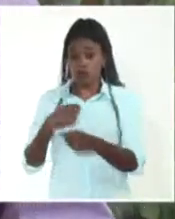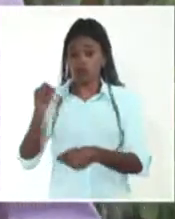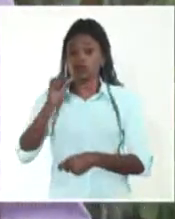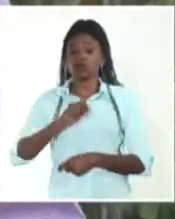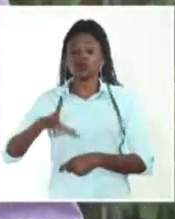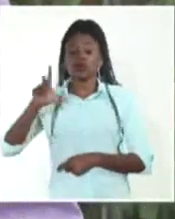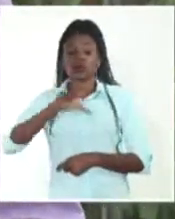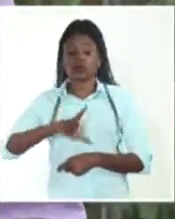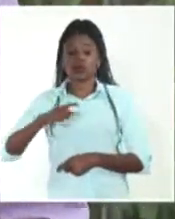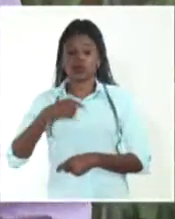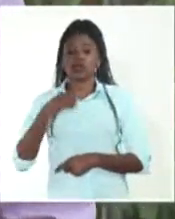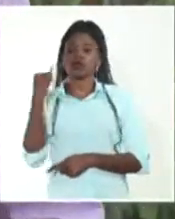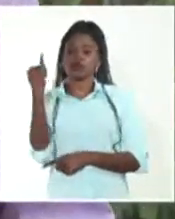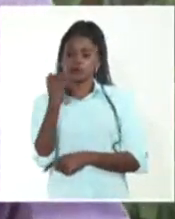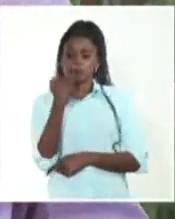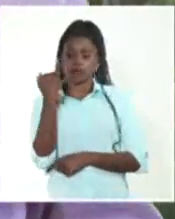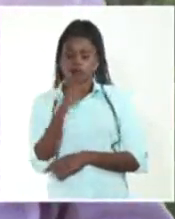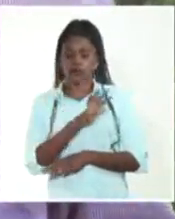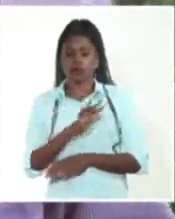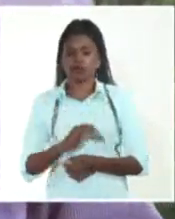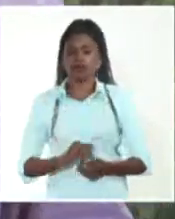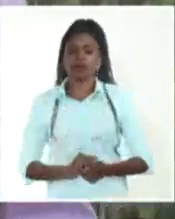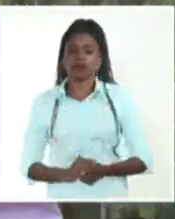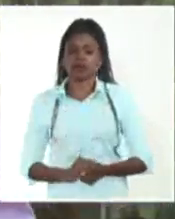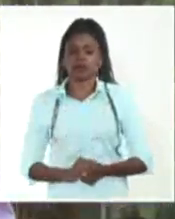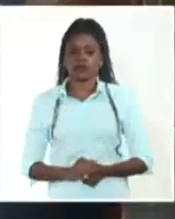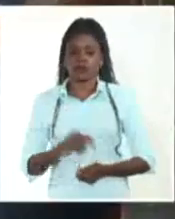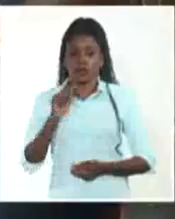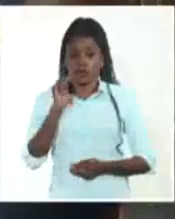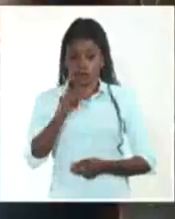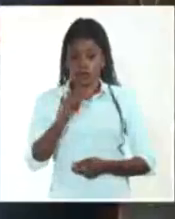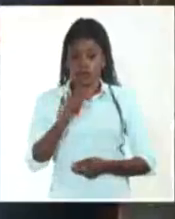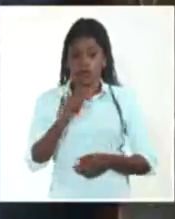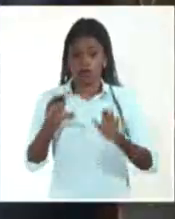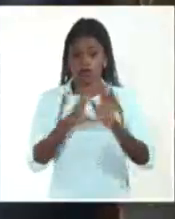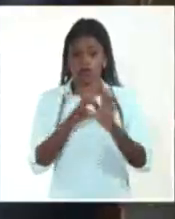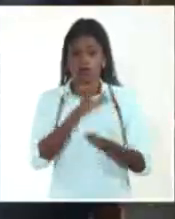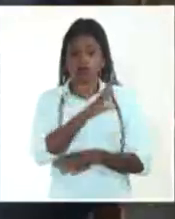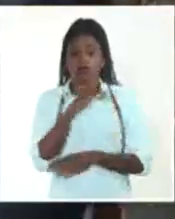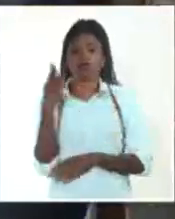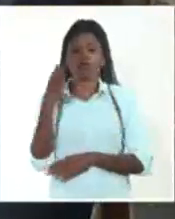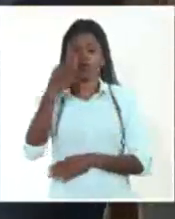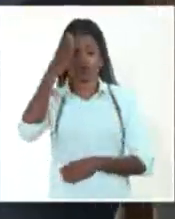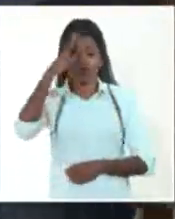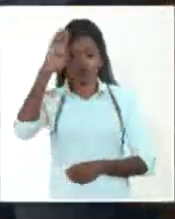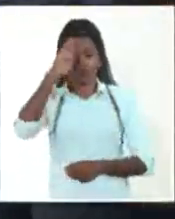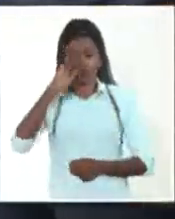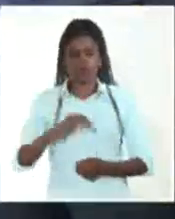nuestro socialismo y nuestro internacionalismo. Ese es el futuro de Cuba.